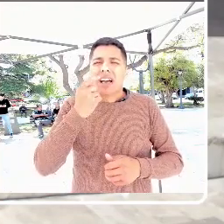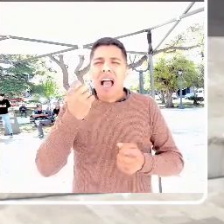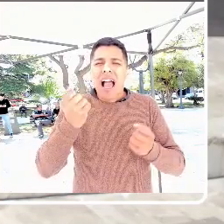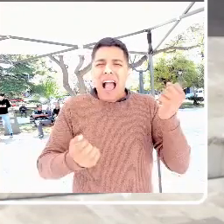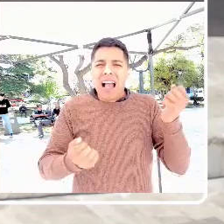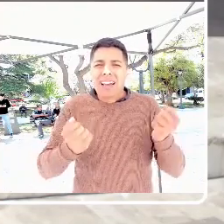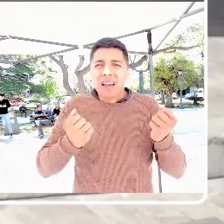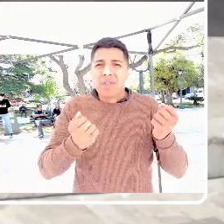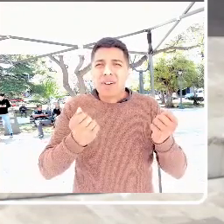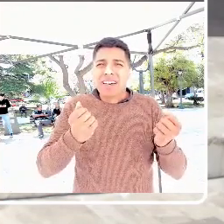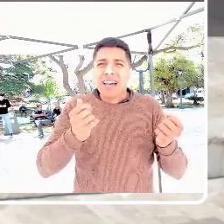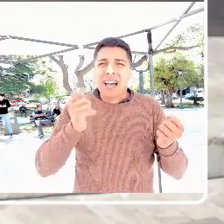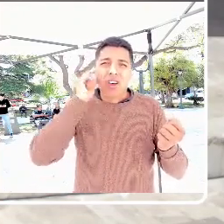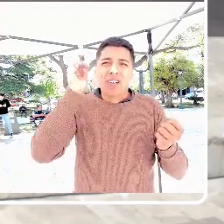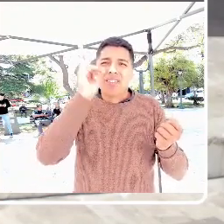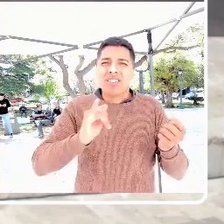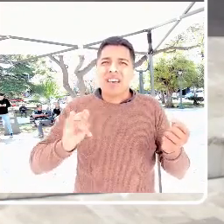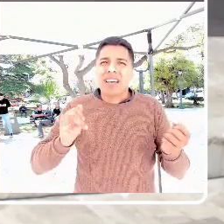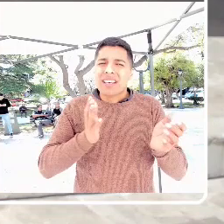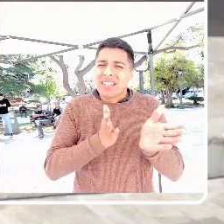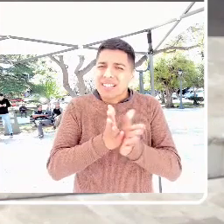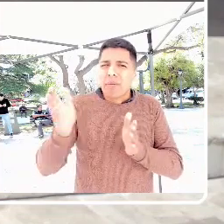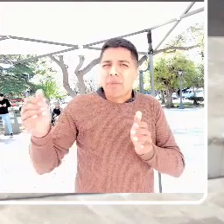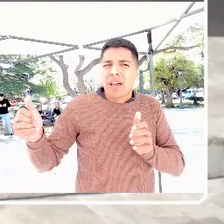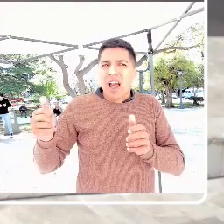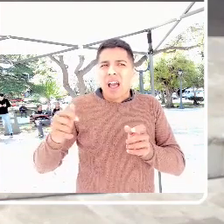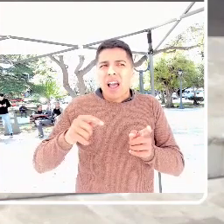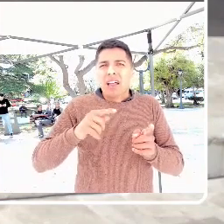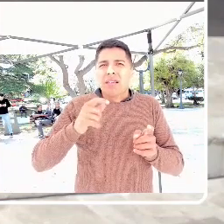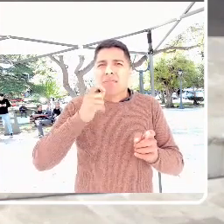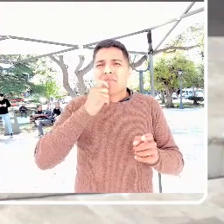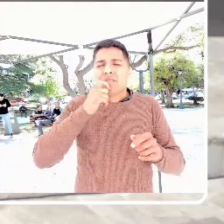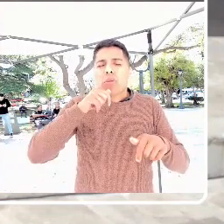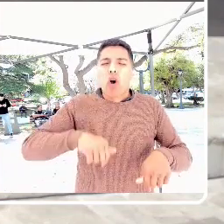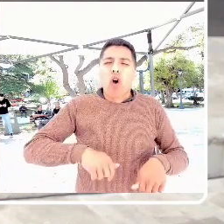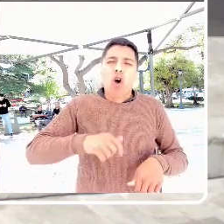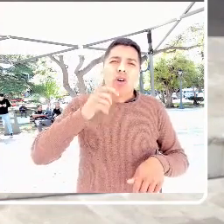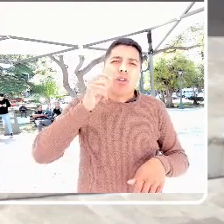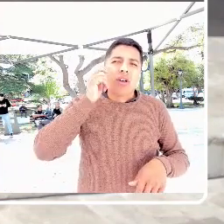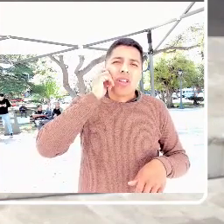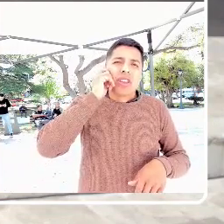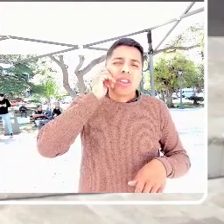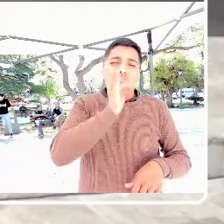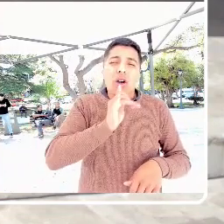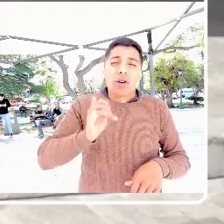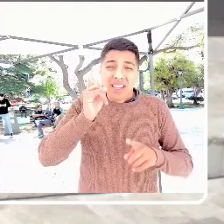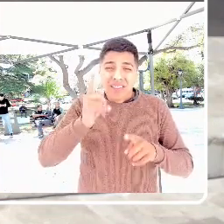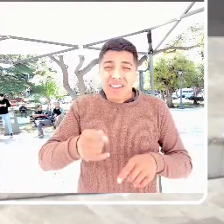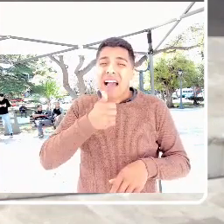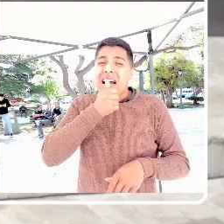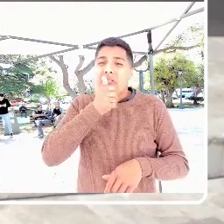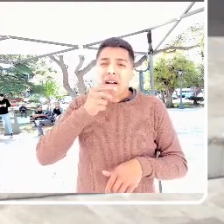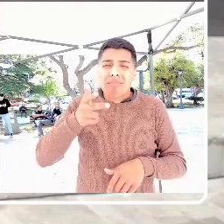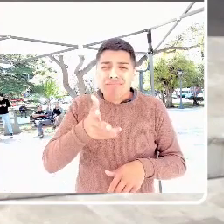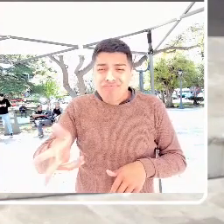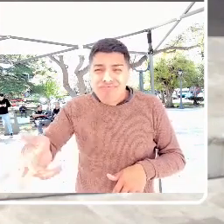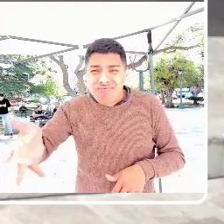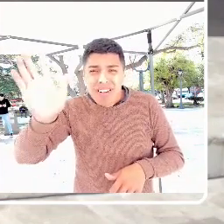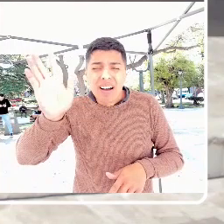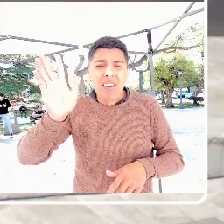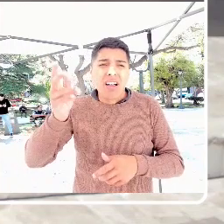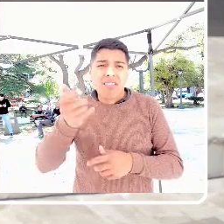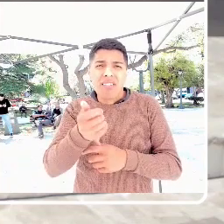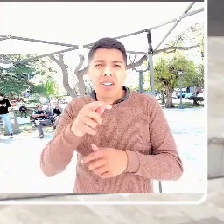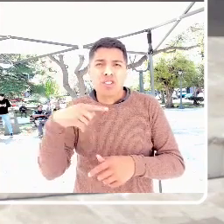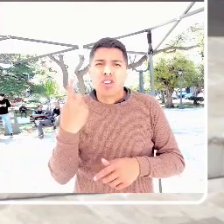Donde había un camión de Godoy Cruz, había una regadora del municipio de Godoy Cruz en otra jurisdicción, que no correspondía, pero Godoy Cruz estaba presente. Donde hemos